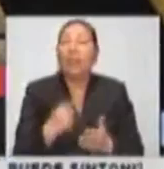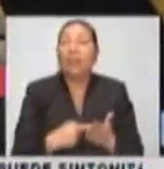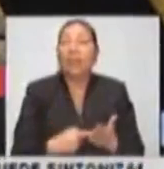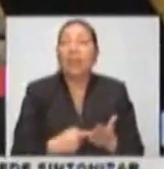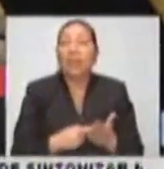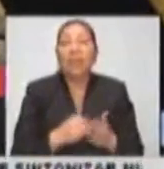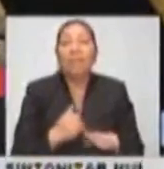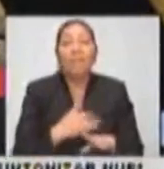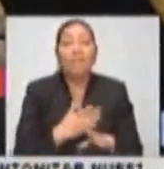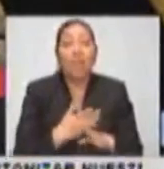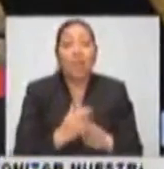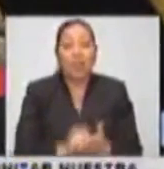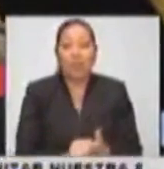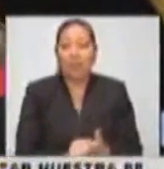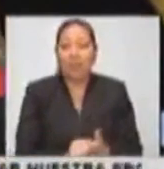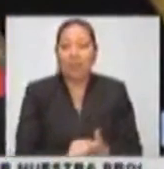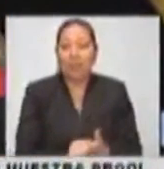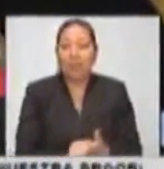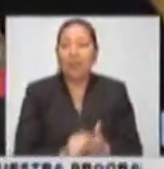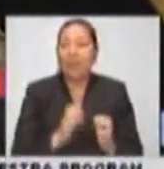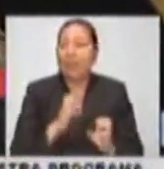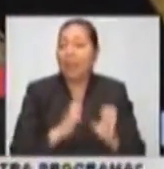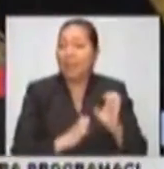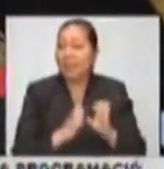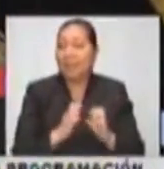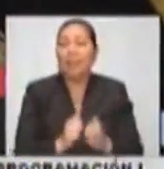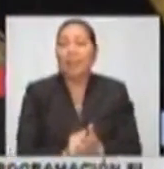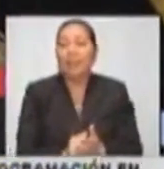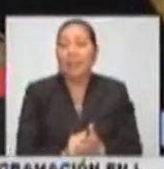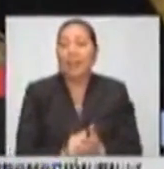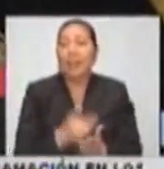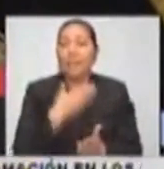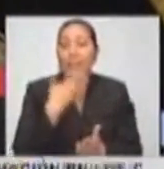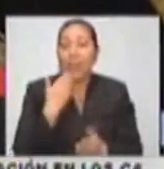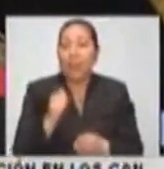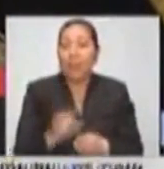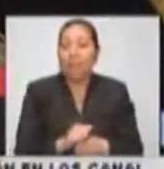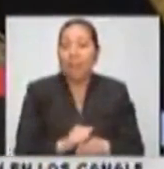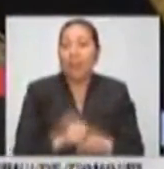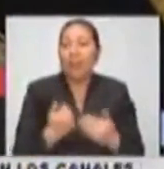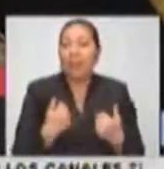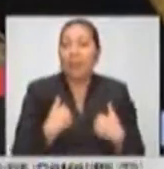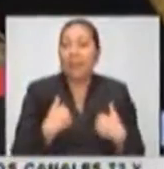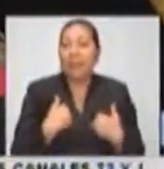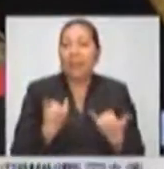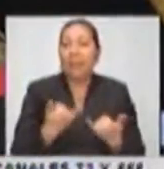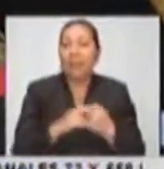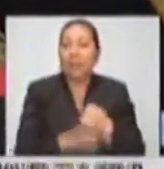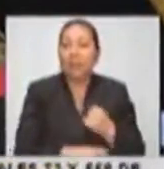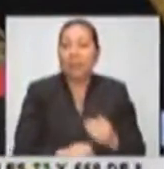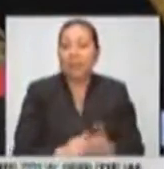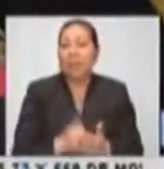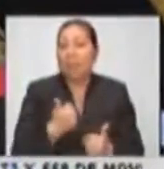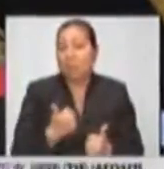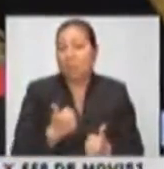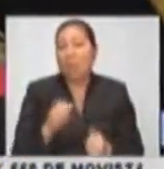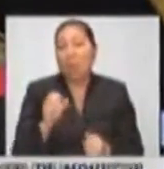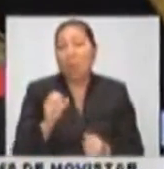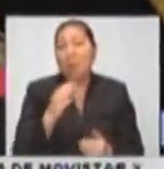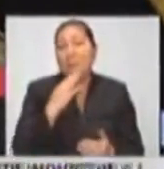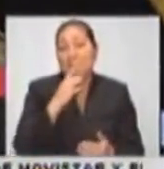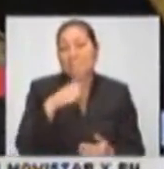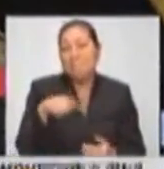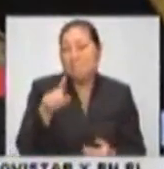las metodologías, de los estándares, de las mejores prácticas que hayan tenido estos países, las buenas y las malas, para